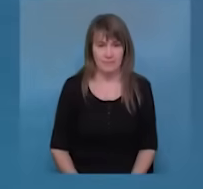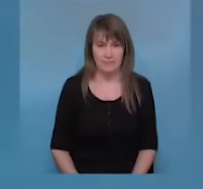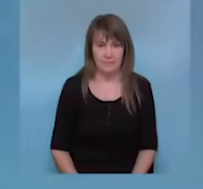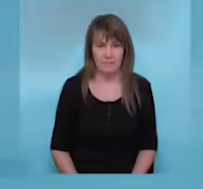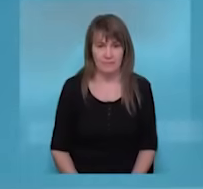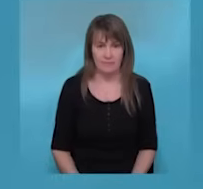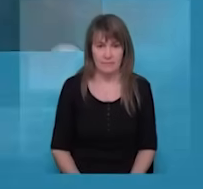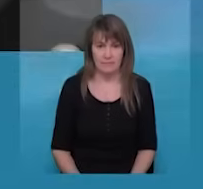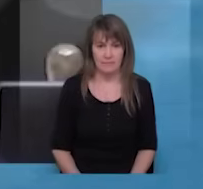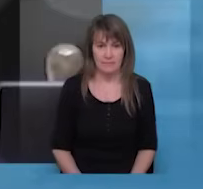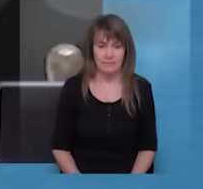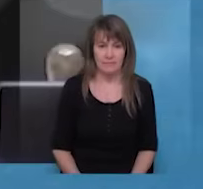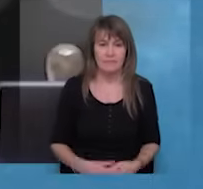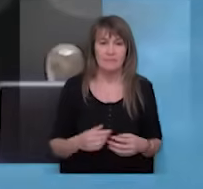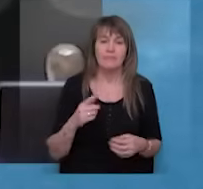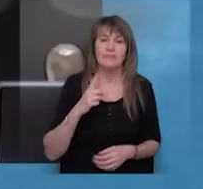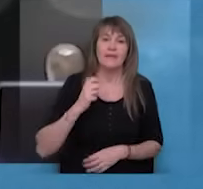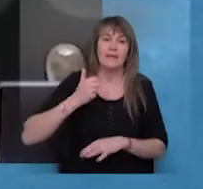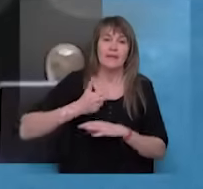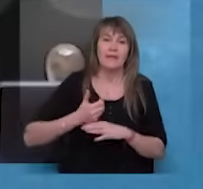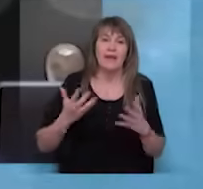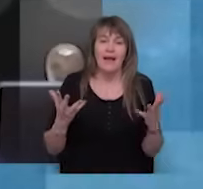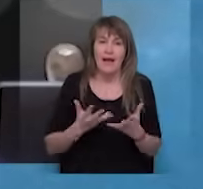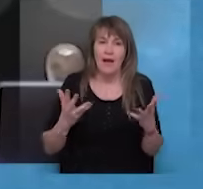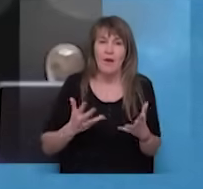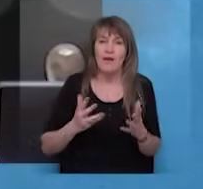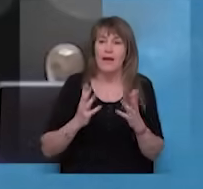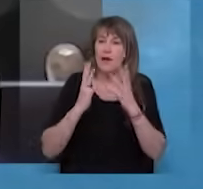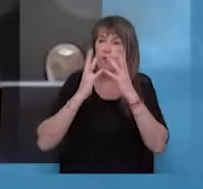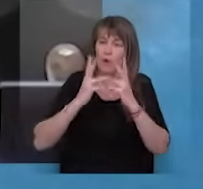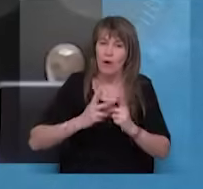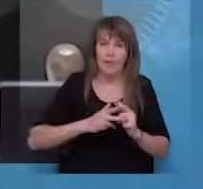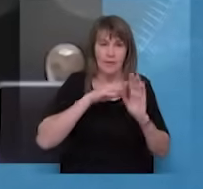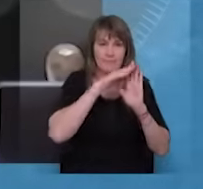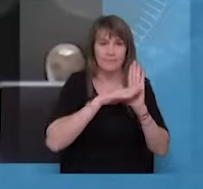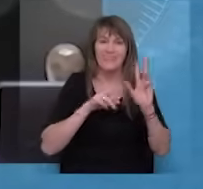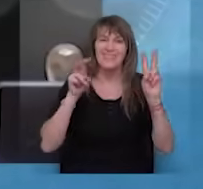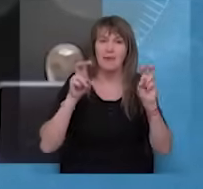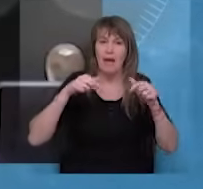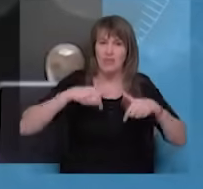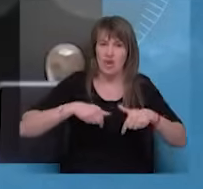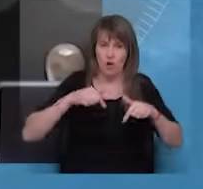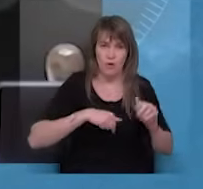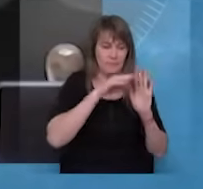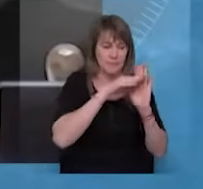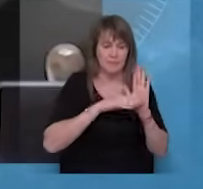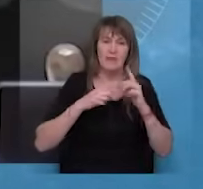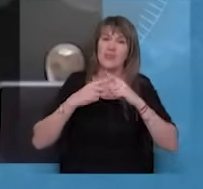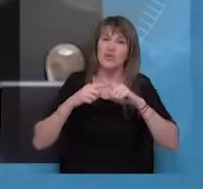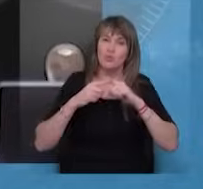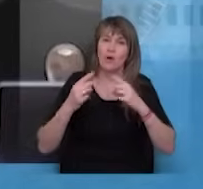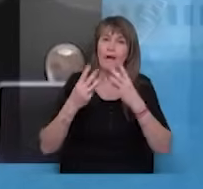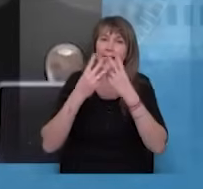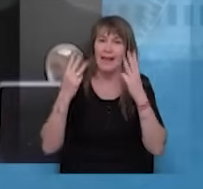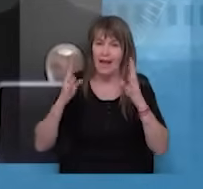lado entramos al orden del día discusión general y particular